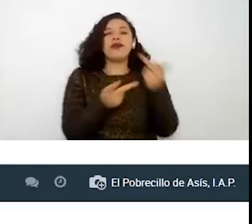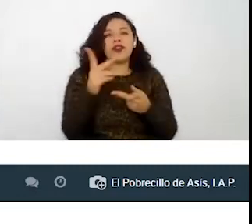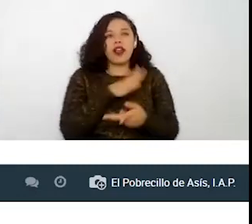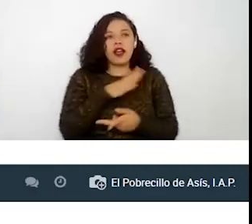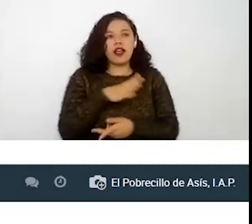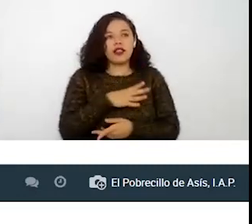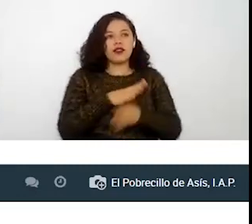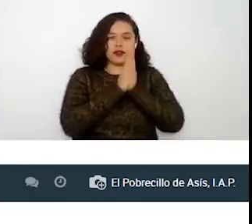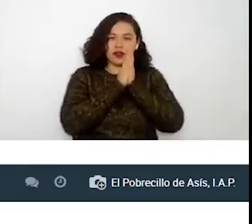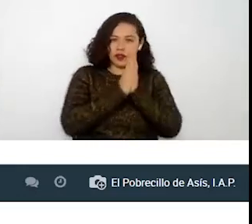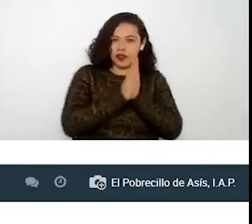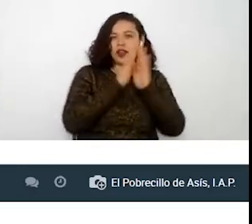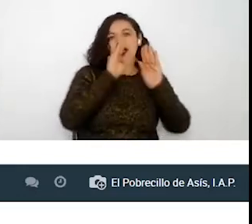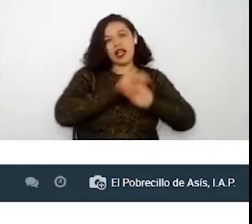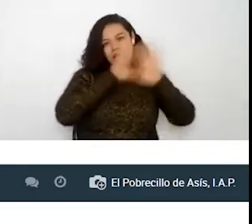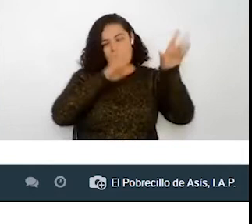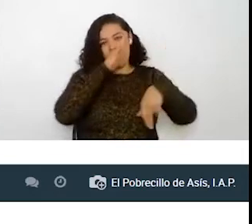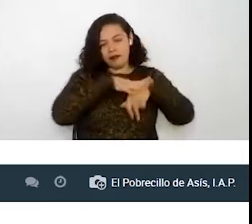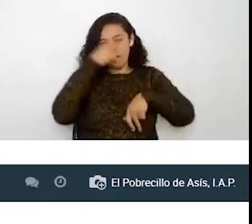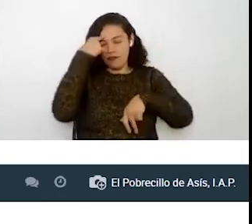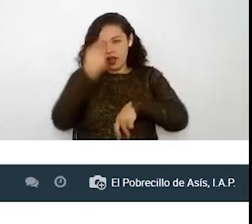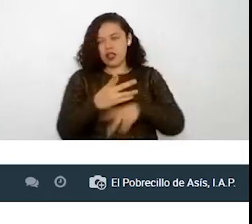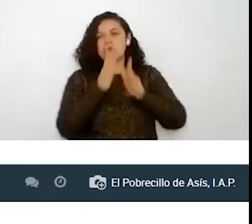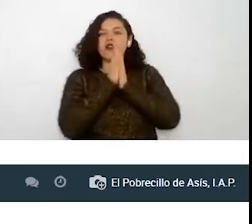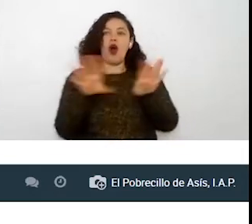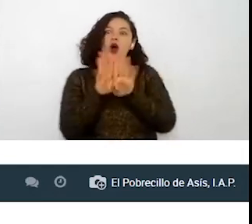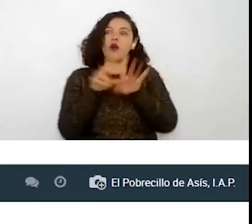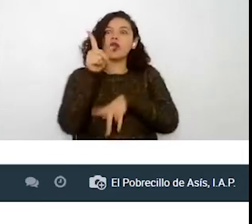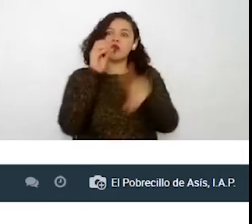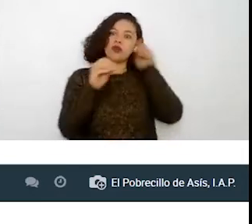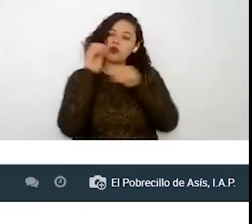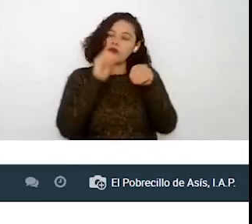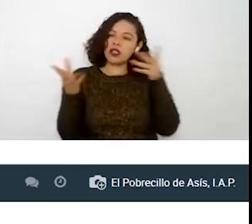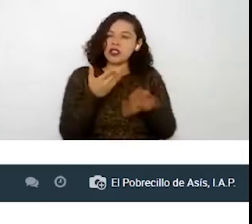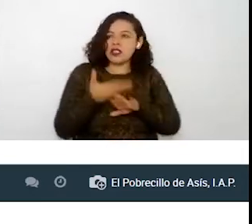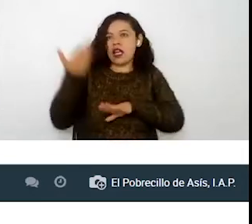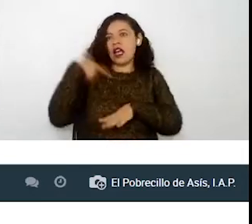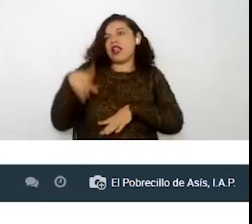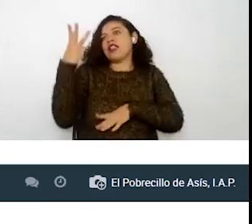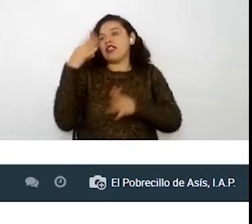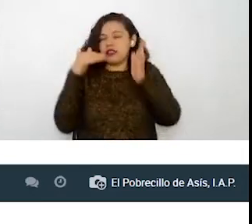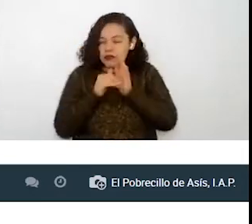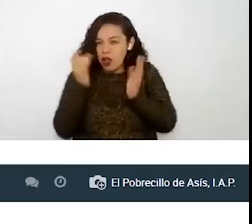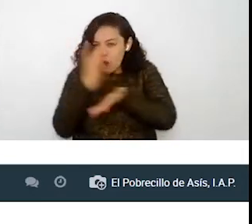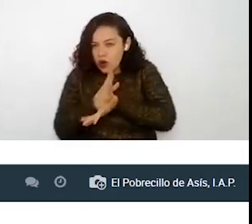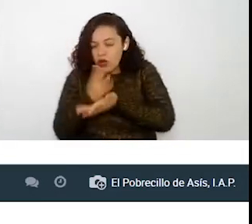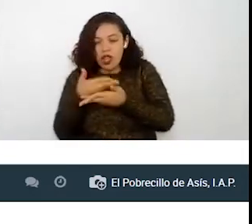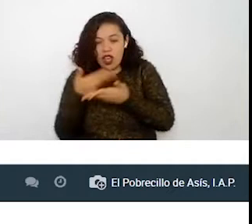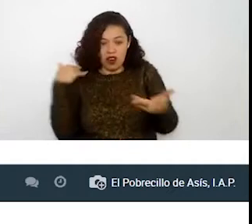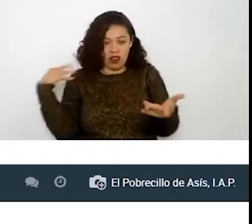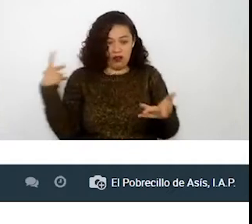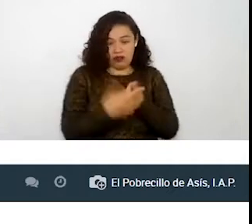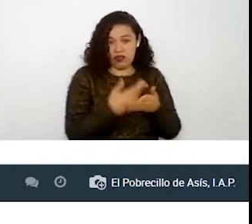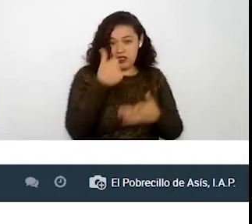por favor aclara De qué manera o cómo lo vas a cómo lo vas a realizar Si antes reportadas una cantidad de 3000 supongamos